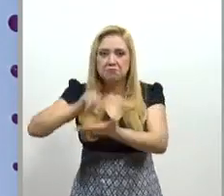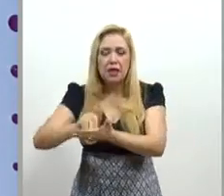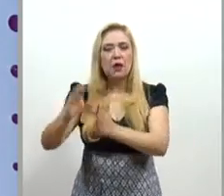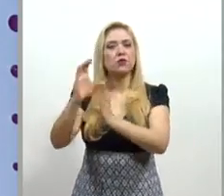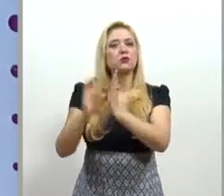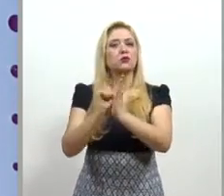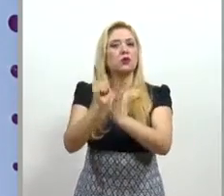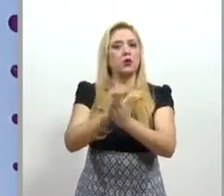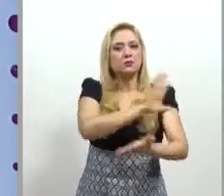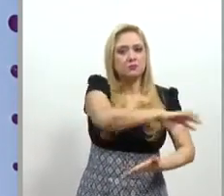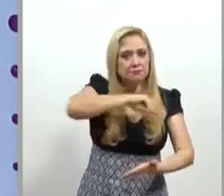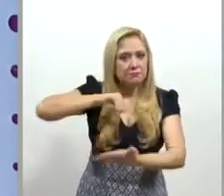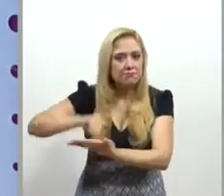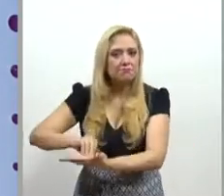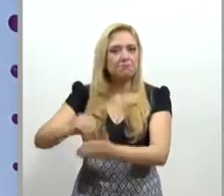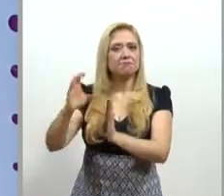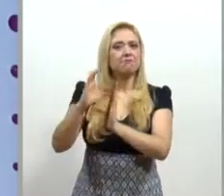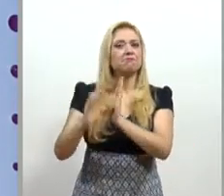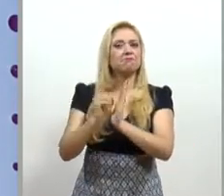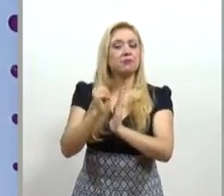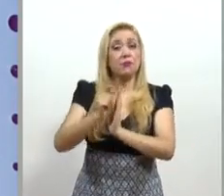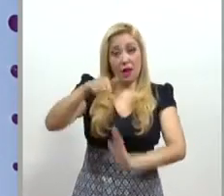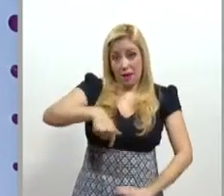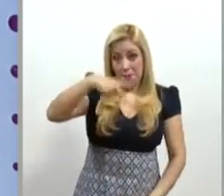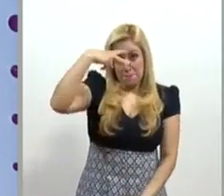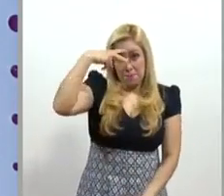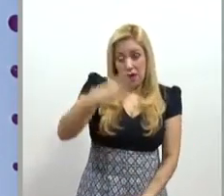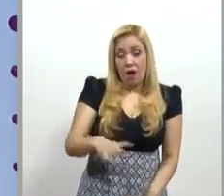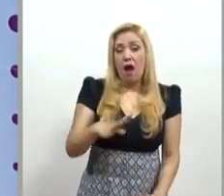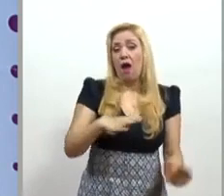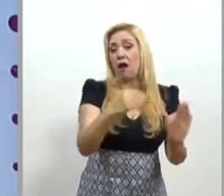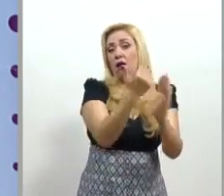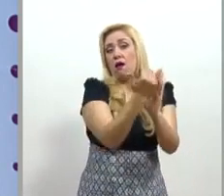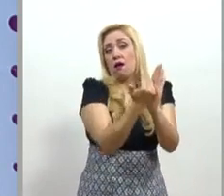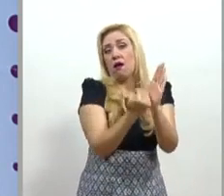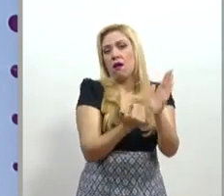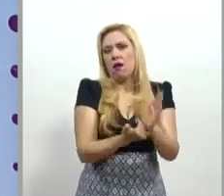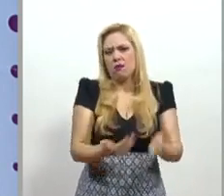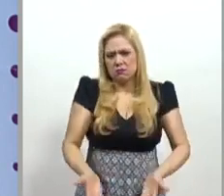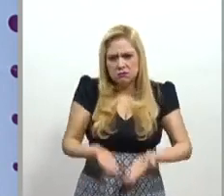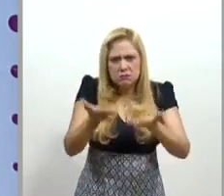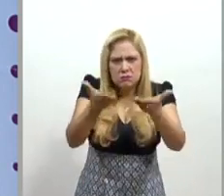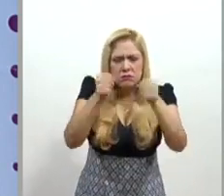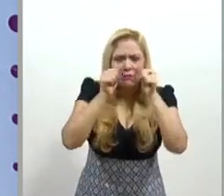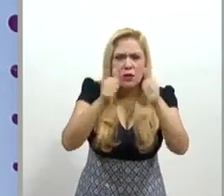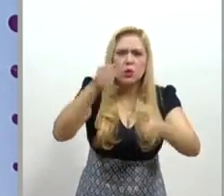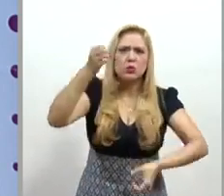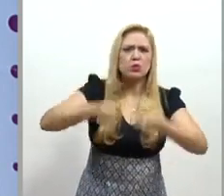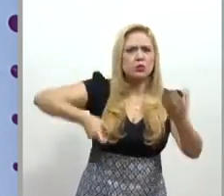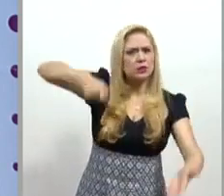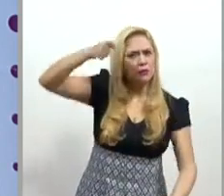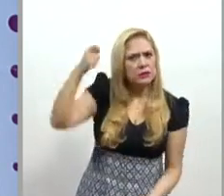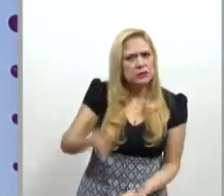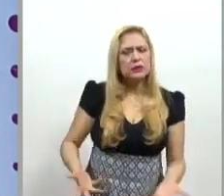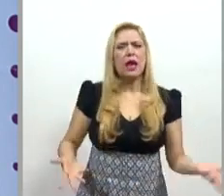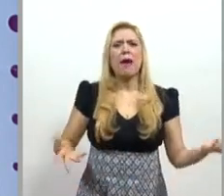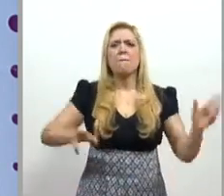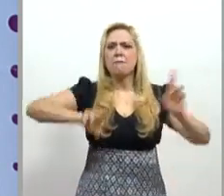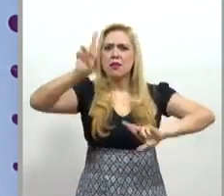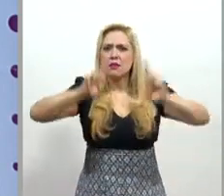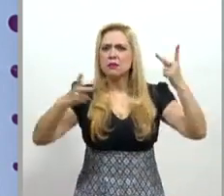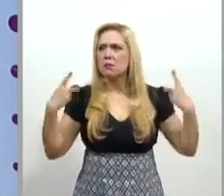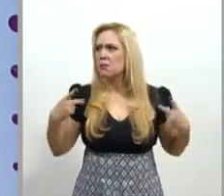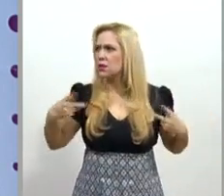de México, donde se establecen una serie de principios de acceso a la justicia, de participación de las personas,